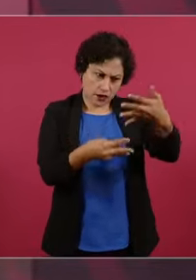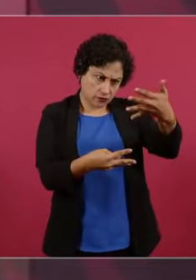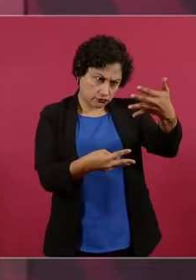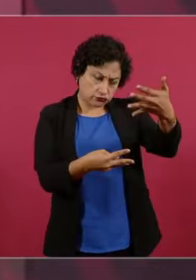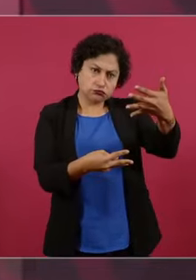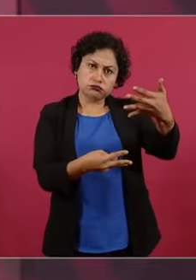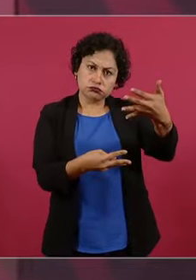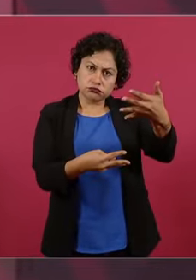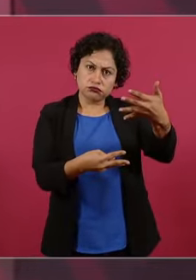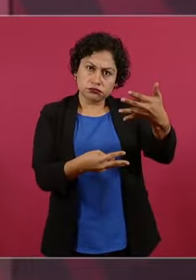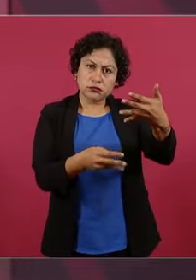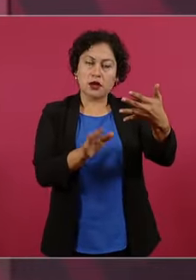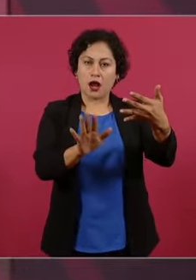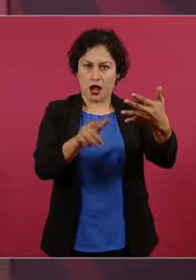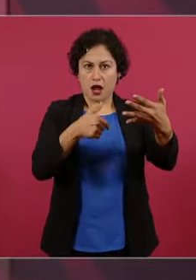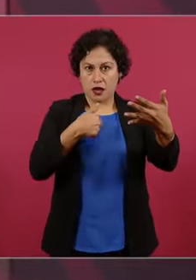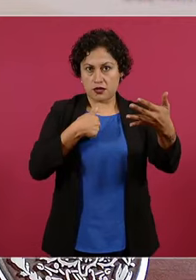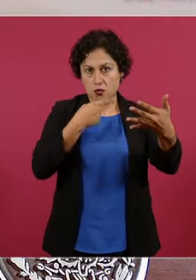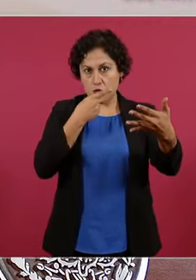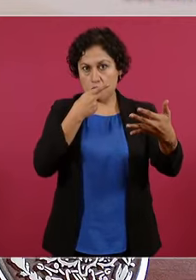con lo electoral.